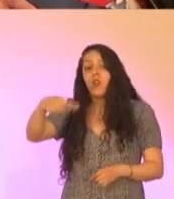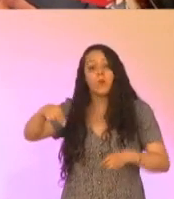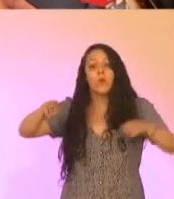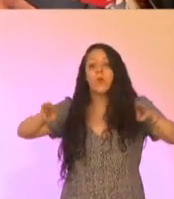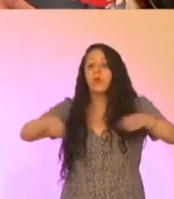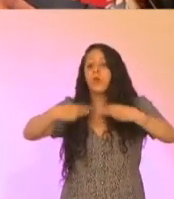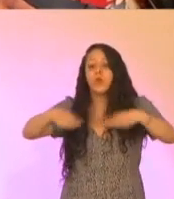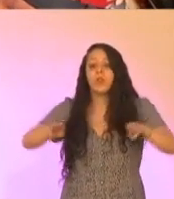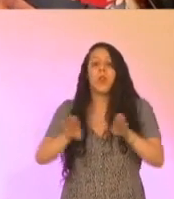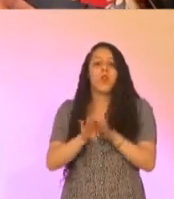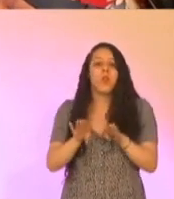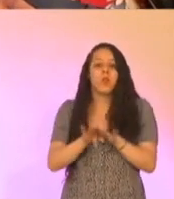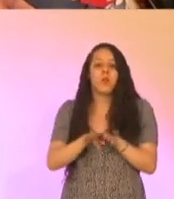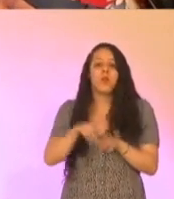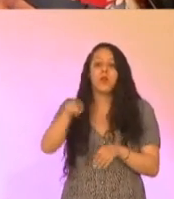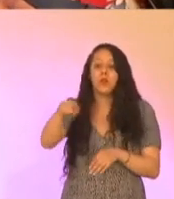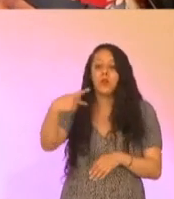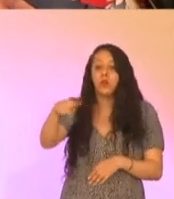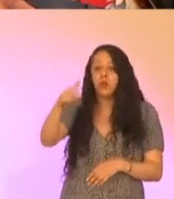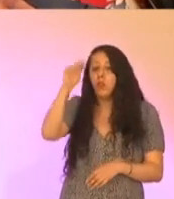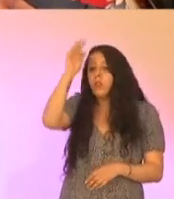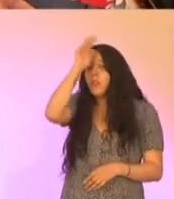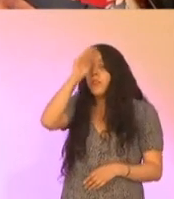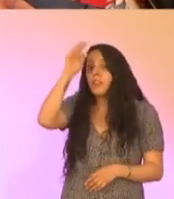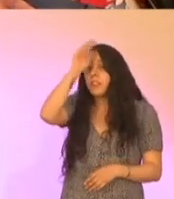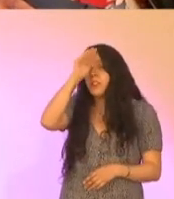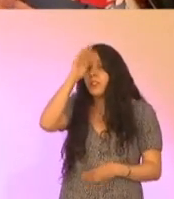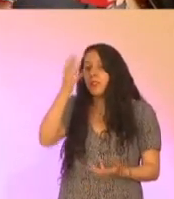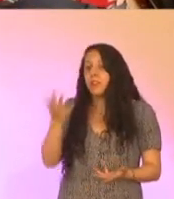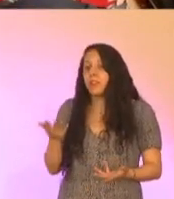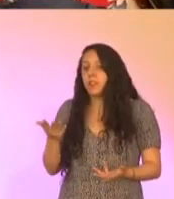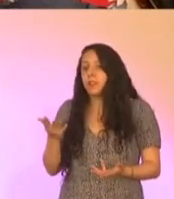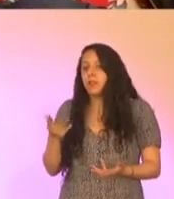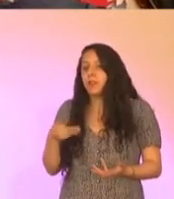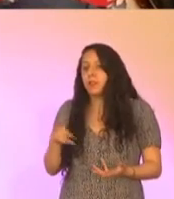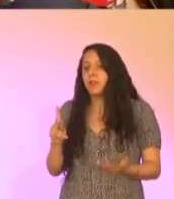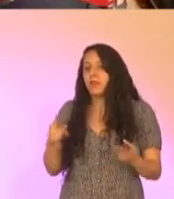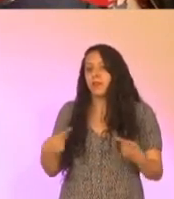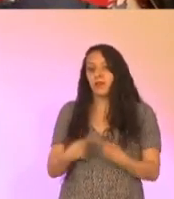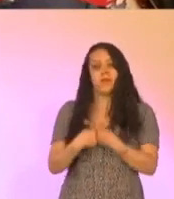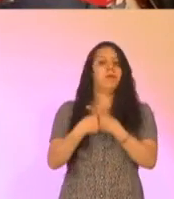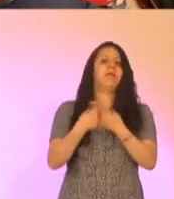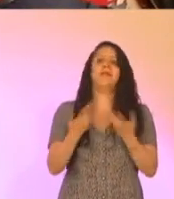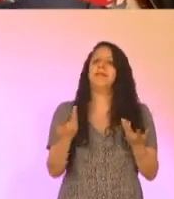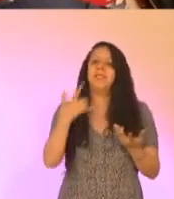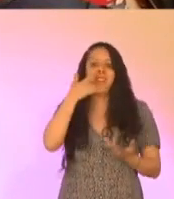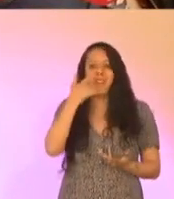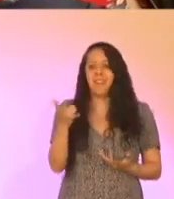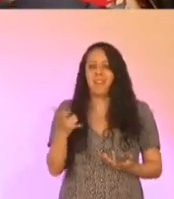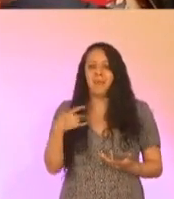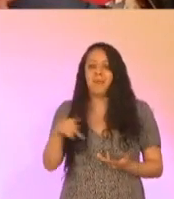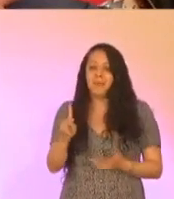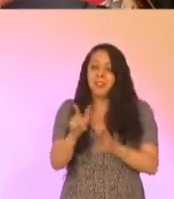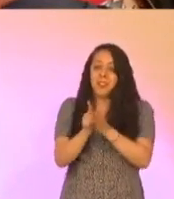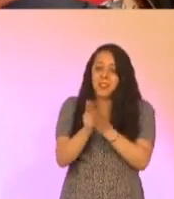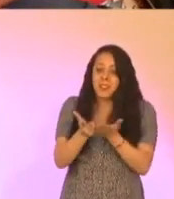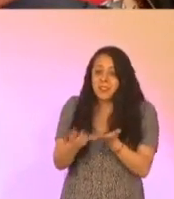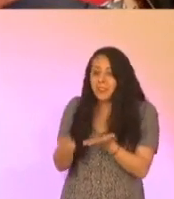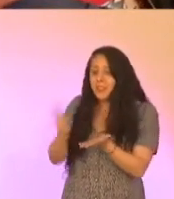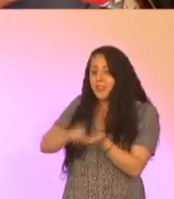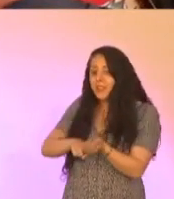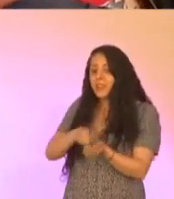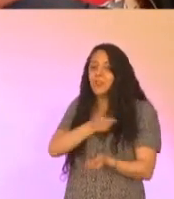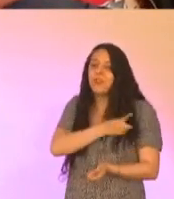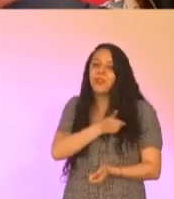de sus canciones también otra jalaban ósea pero creo que este texto aparte de ser un alivio cómico